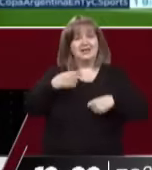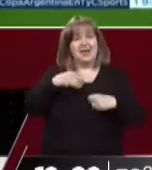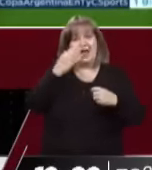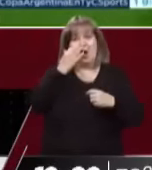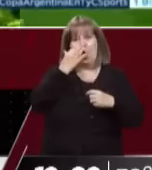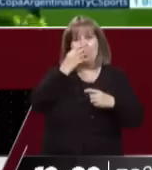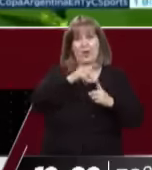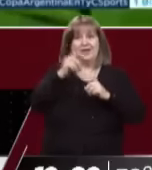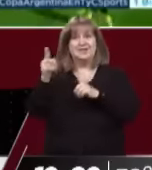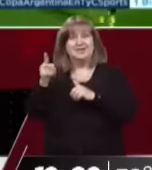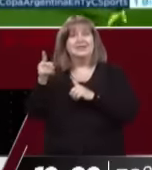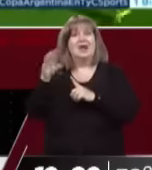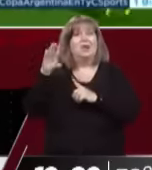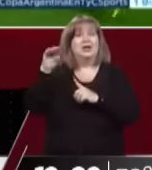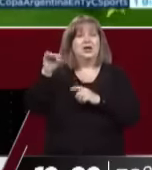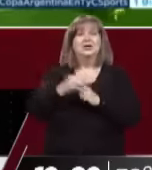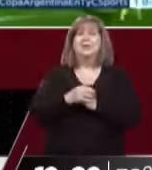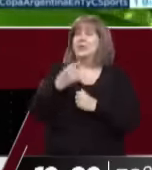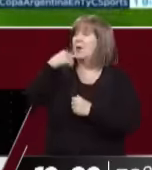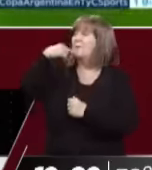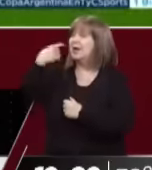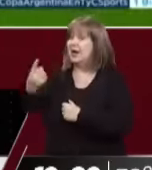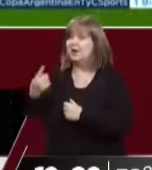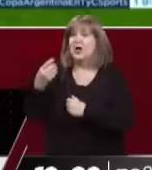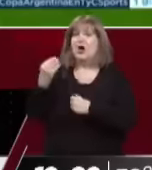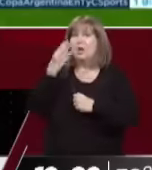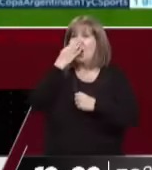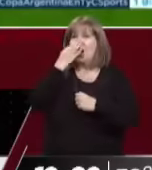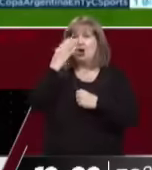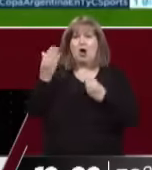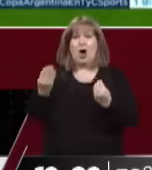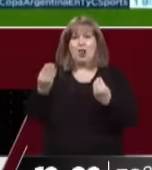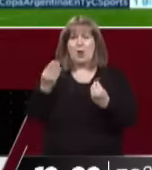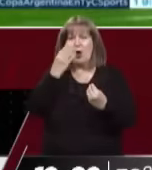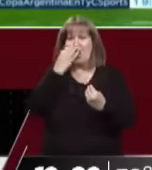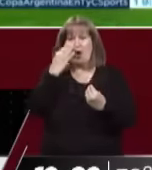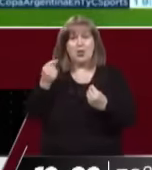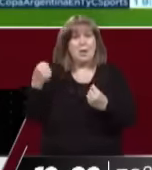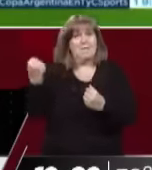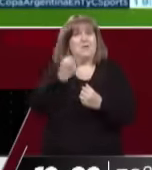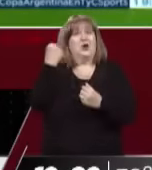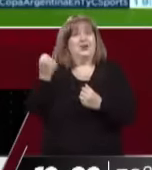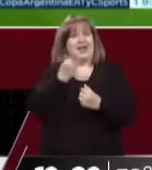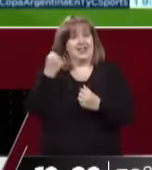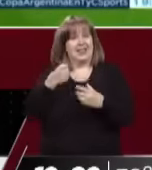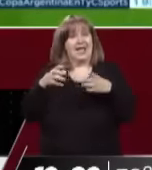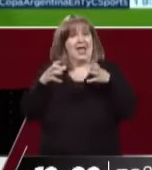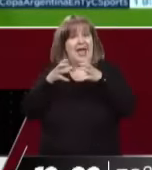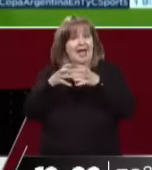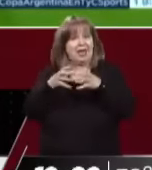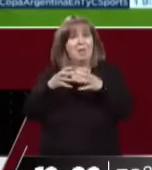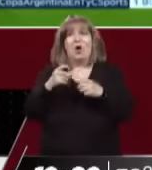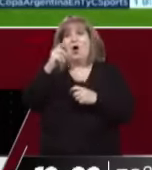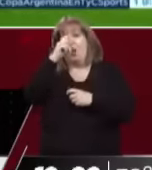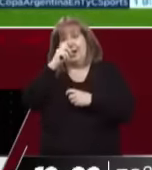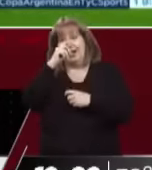Patronato. Y le preguntaba a los cordobeses, ¿es el equipo más grande de Córdoba? Y me decía, ¿qué te pasa? Más vale, claro, te me ofendiste porque Belgrano... No,